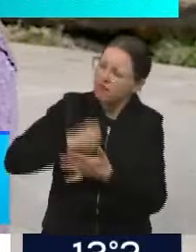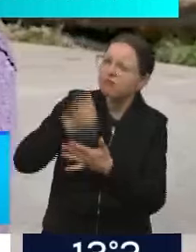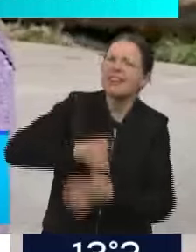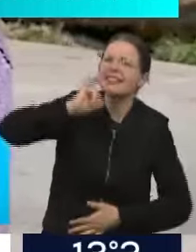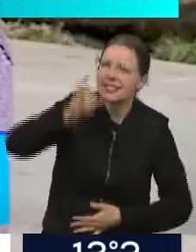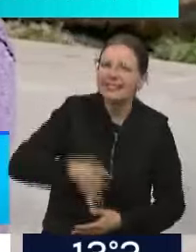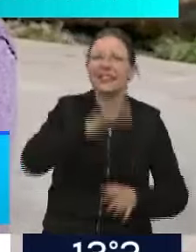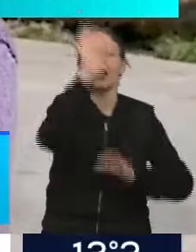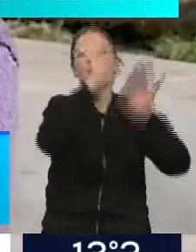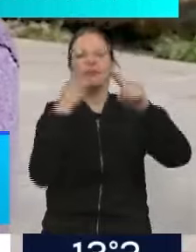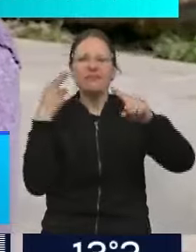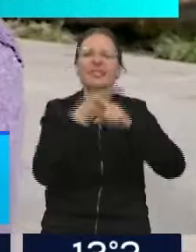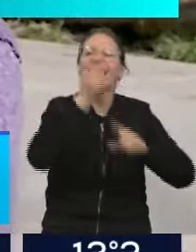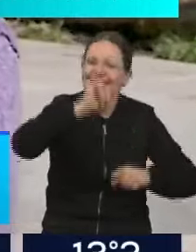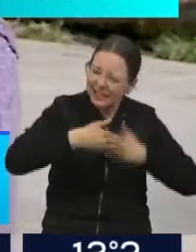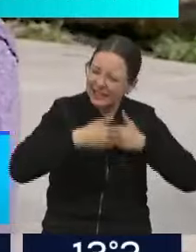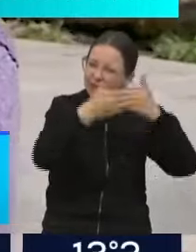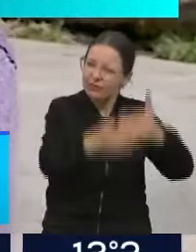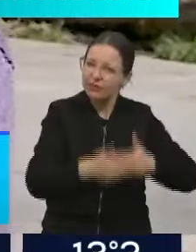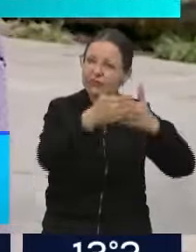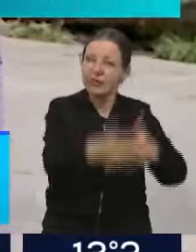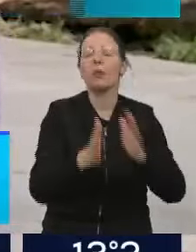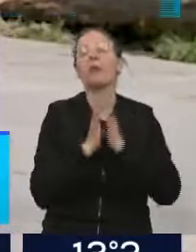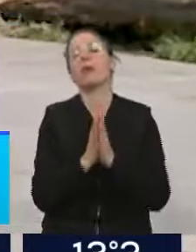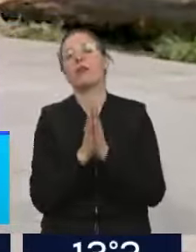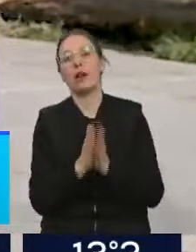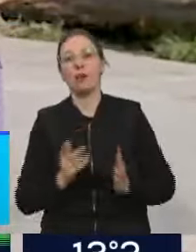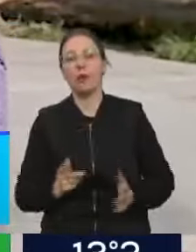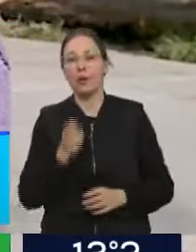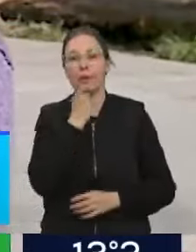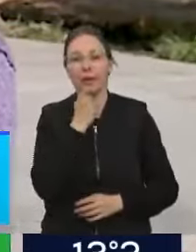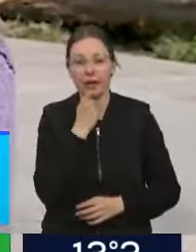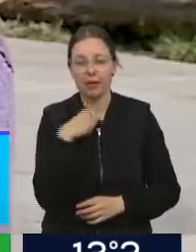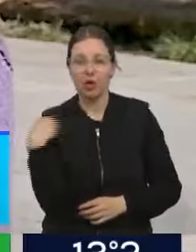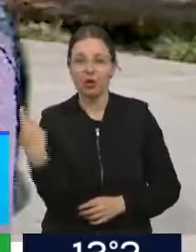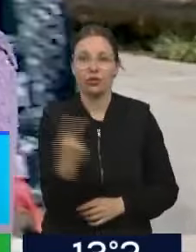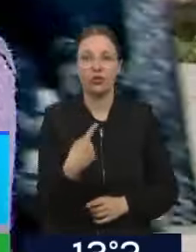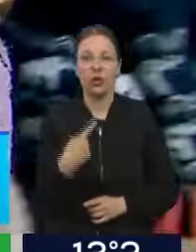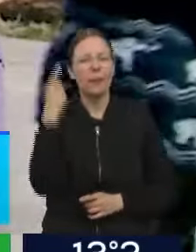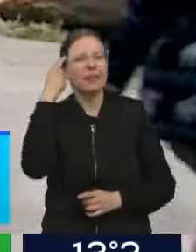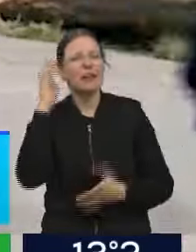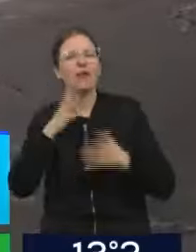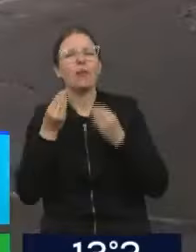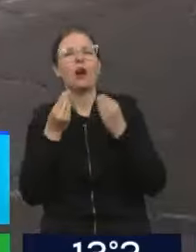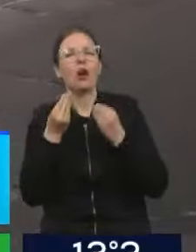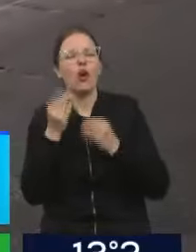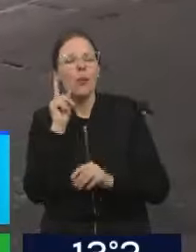lucha antigranizo, al menos durante un periodo que nos deje a nosotros establecer nuevas medidas de cobertura,